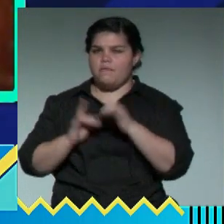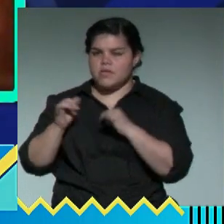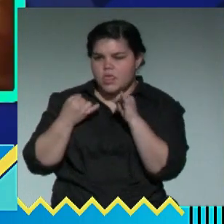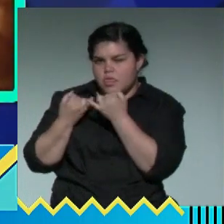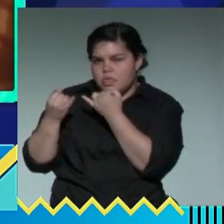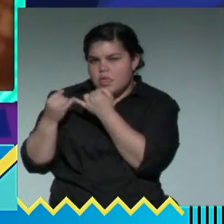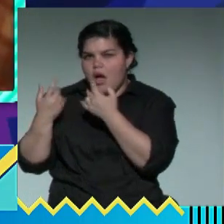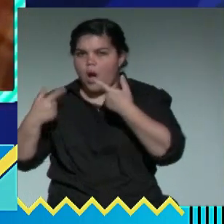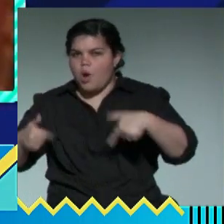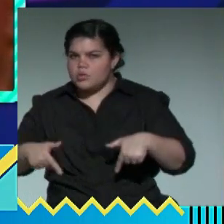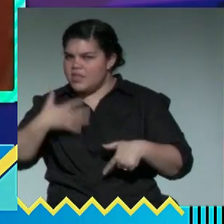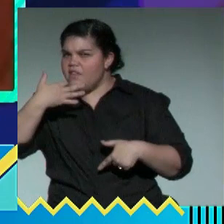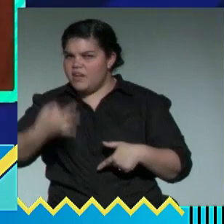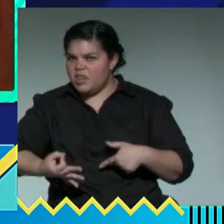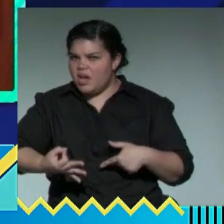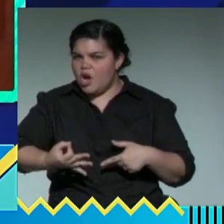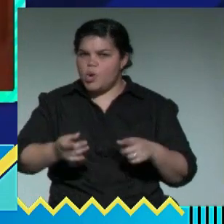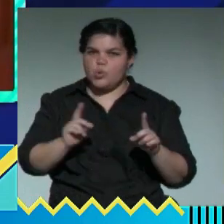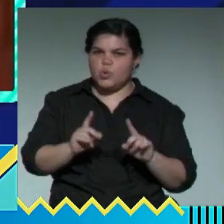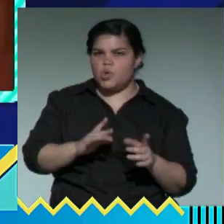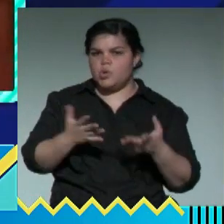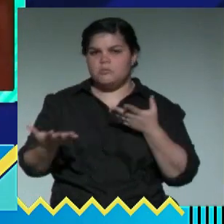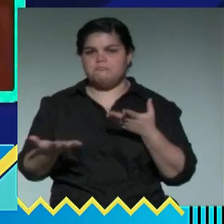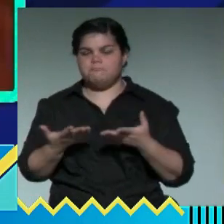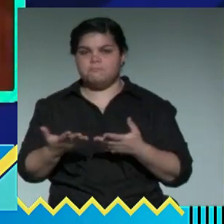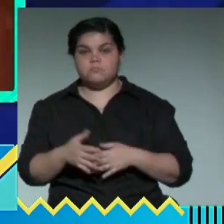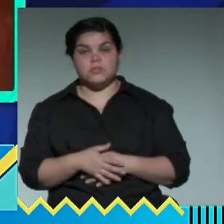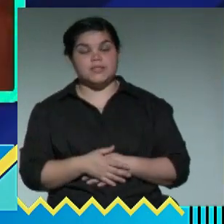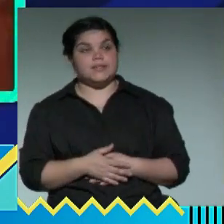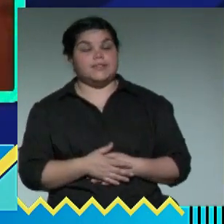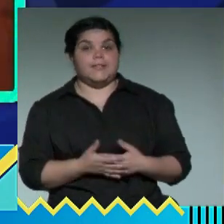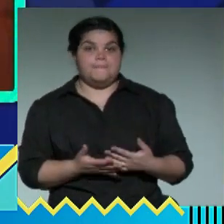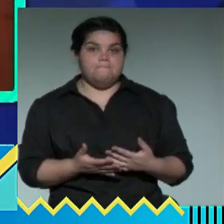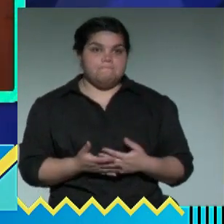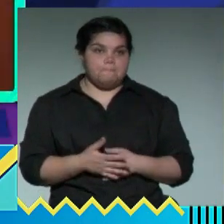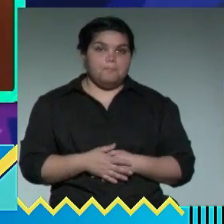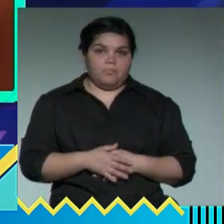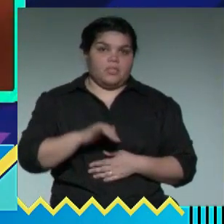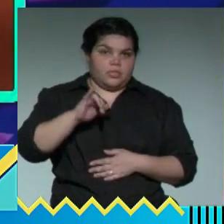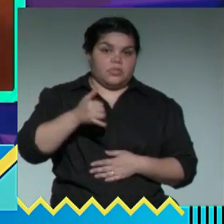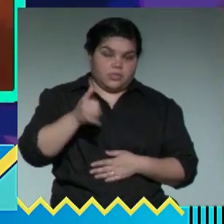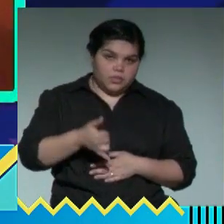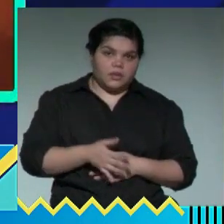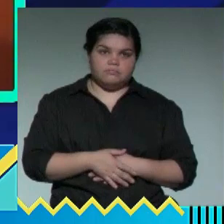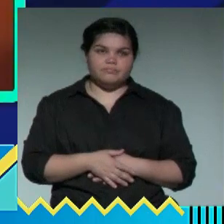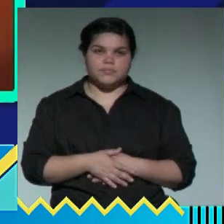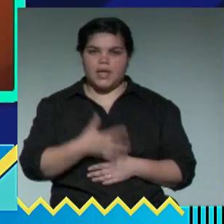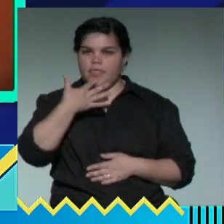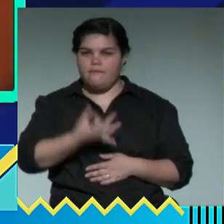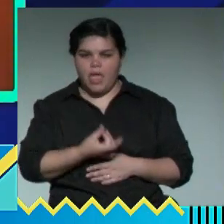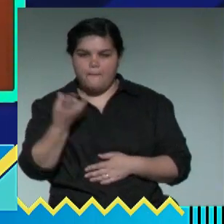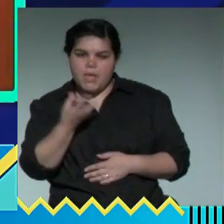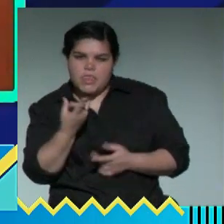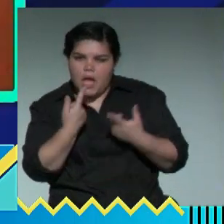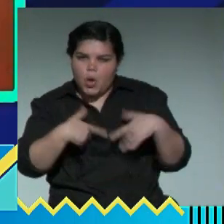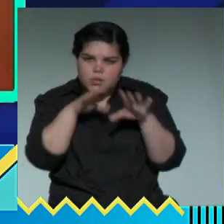entre ellos era real, de eso que hayas escuchado? Uh-huh. Sí, totalmente, no hay ningún misterio, o sea, se